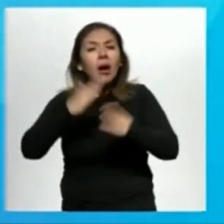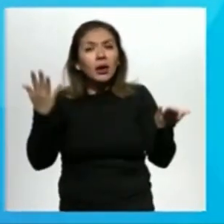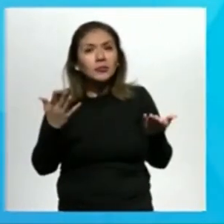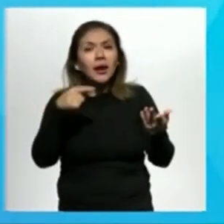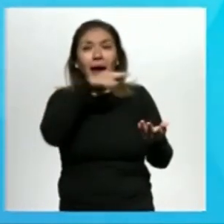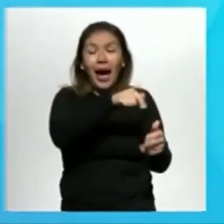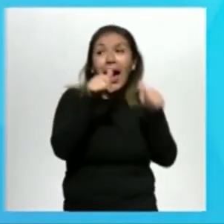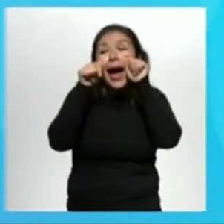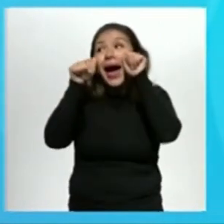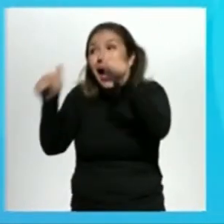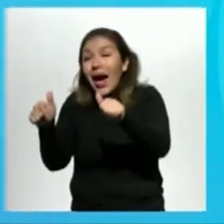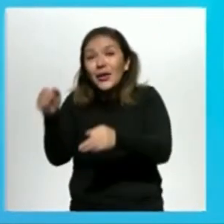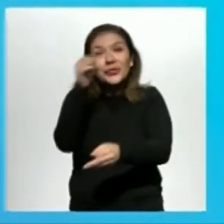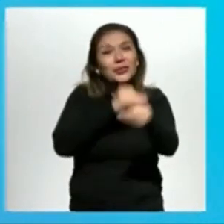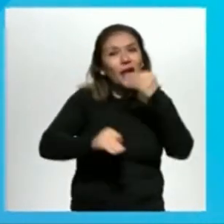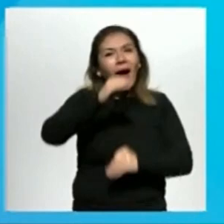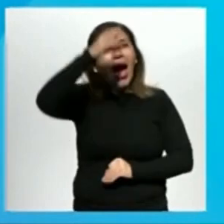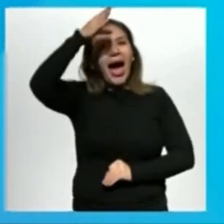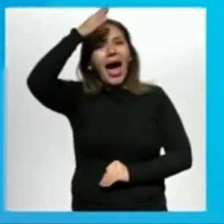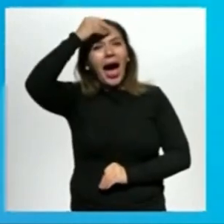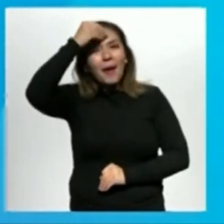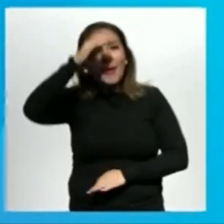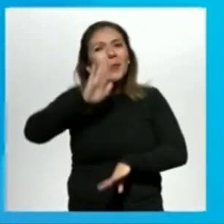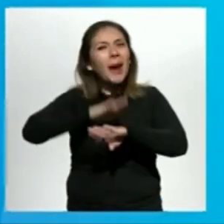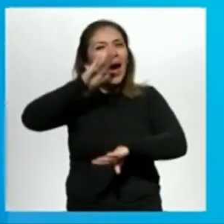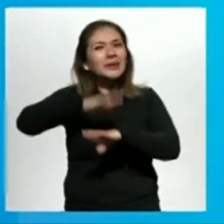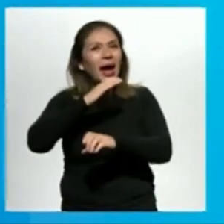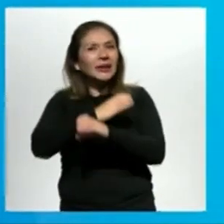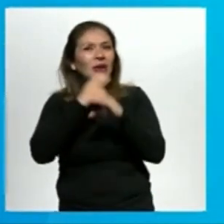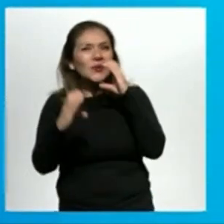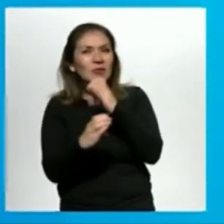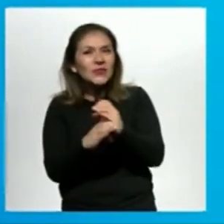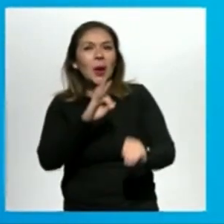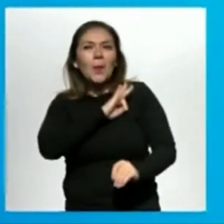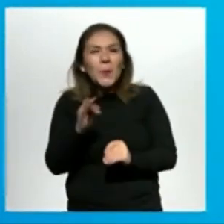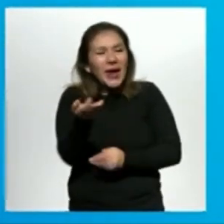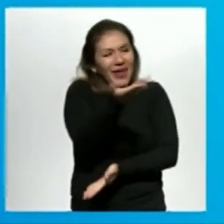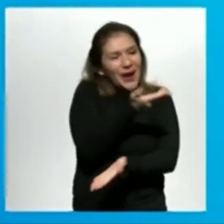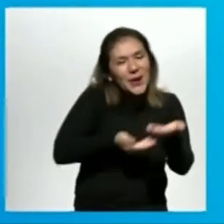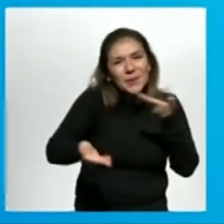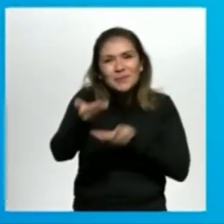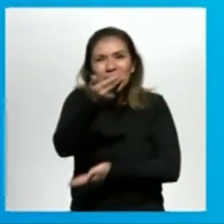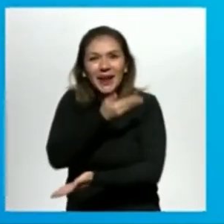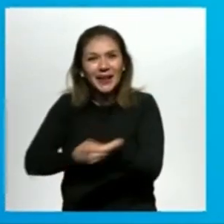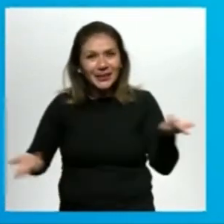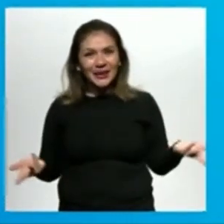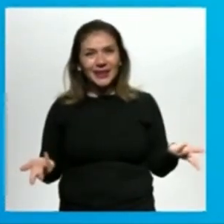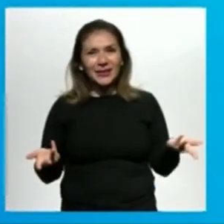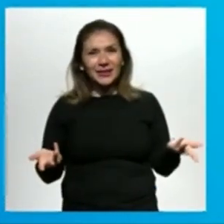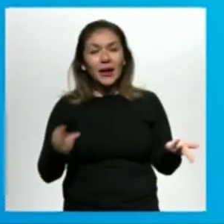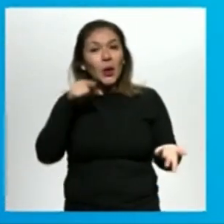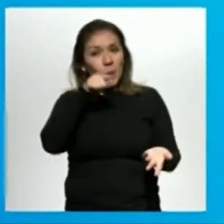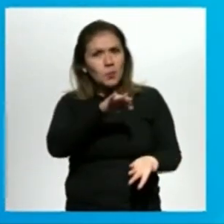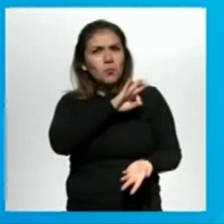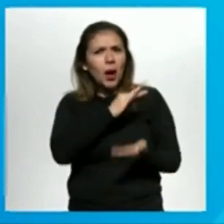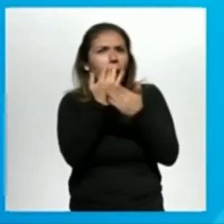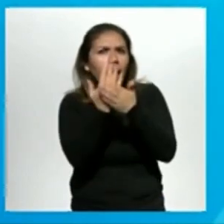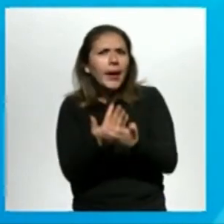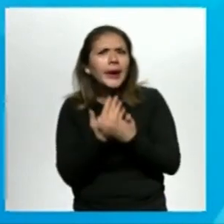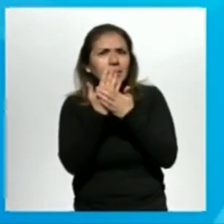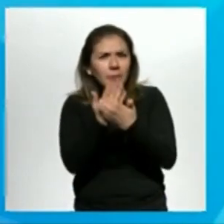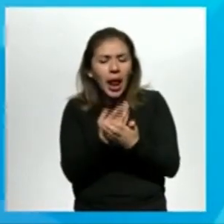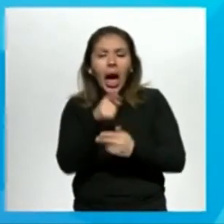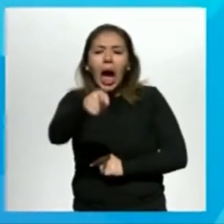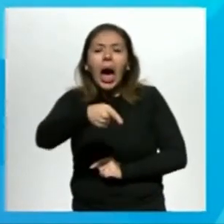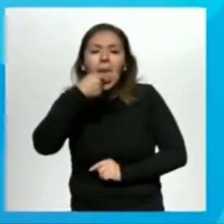los demás, todos aprendemos cosas nuevas que podemos compartir con los demás. Podemos esperar nuestro